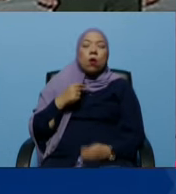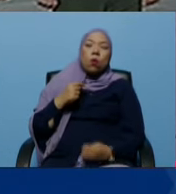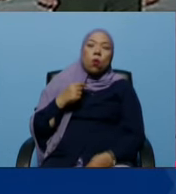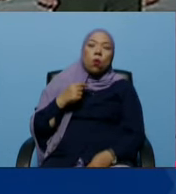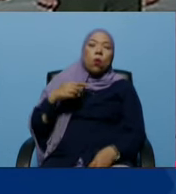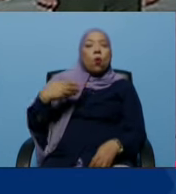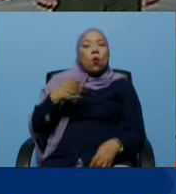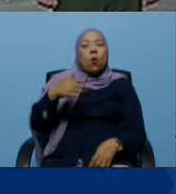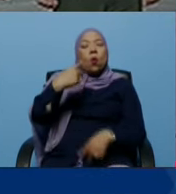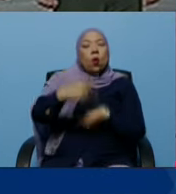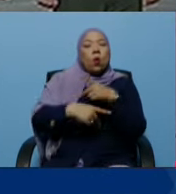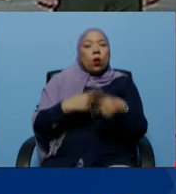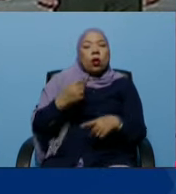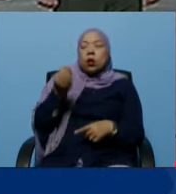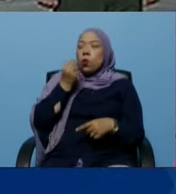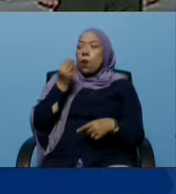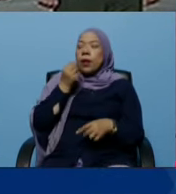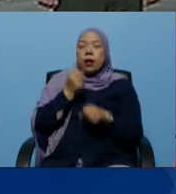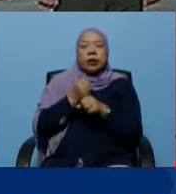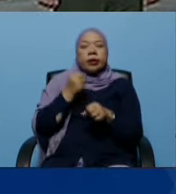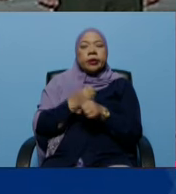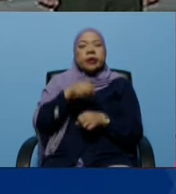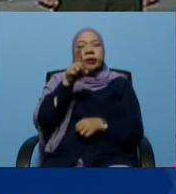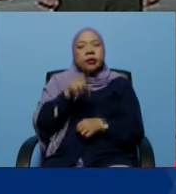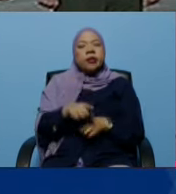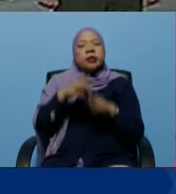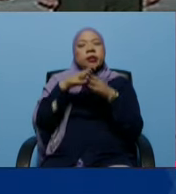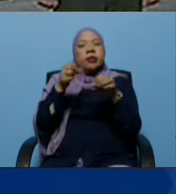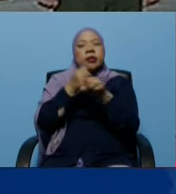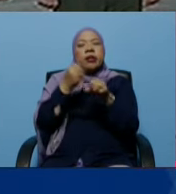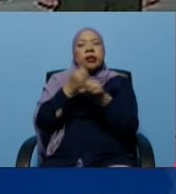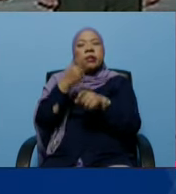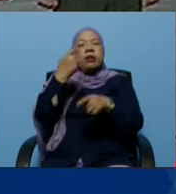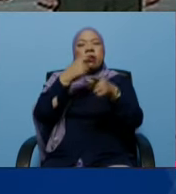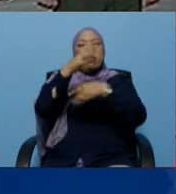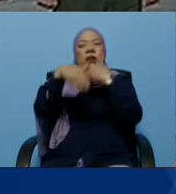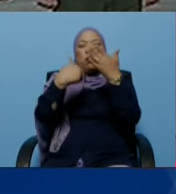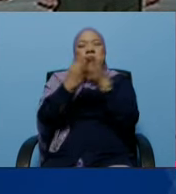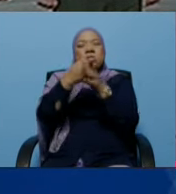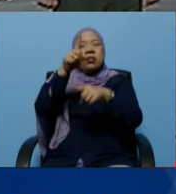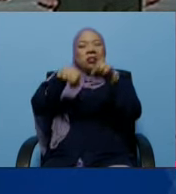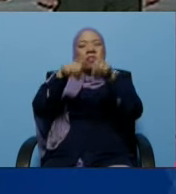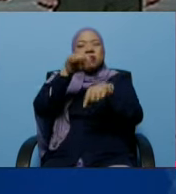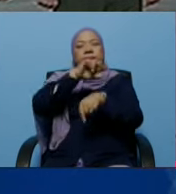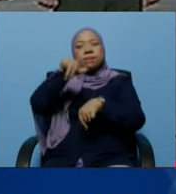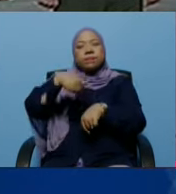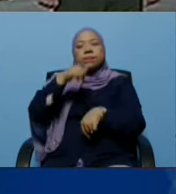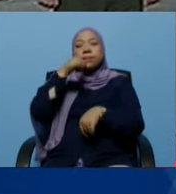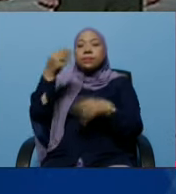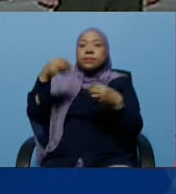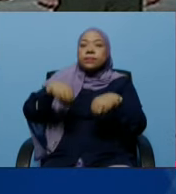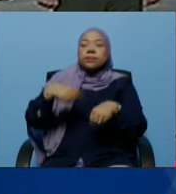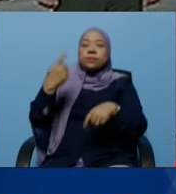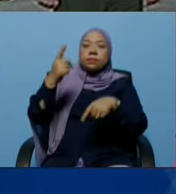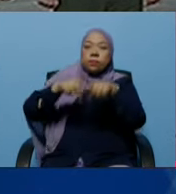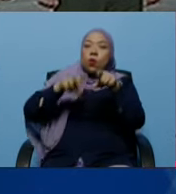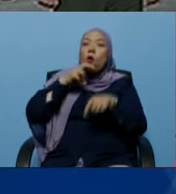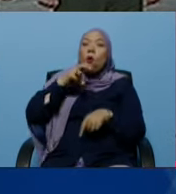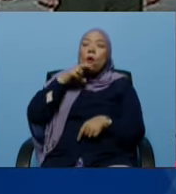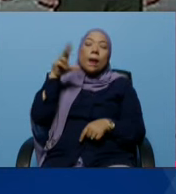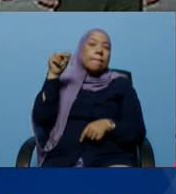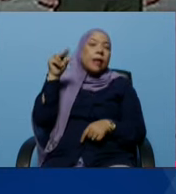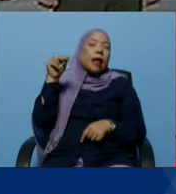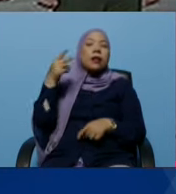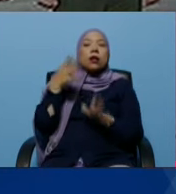para el proceso de la alimentación también en todo lo que es la materia de ese mineral, de los metales. Es una